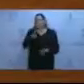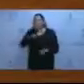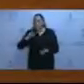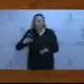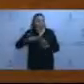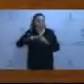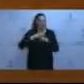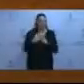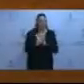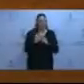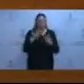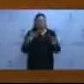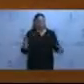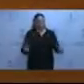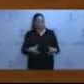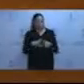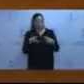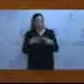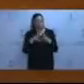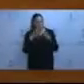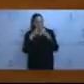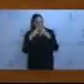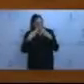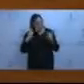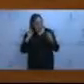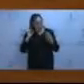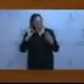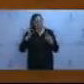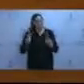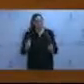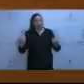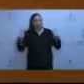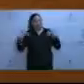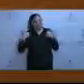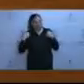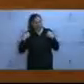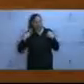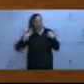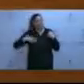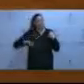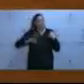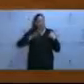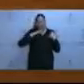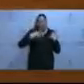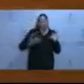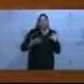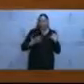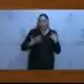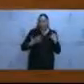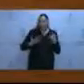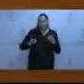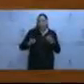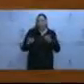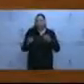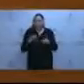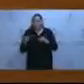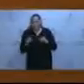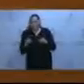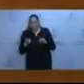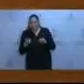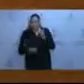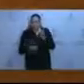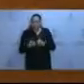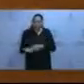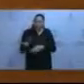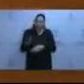situación de la sociedad pública SOGEPSA son los que ahora pueden dirigir este complejo escenario de preconcurso y